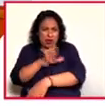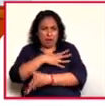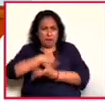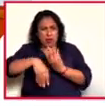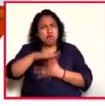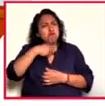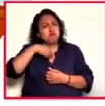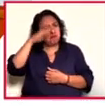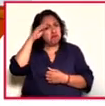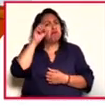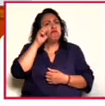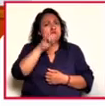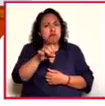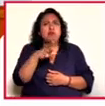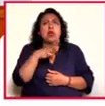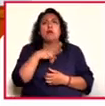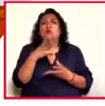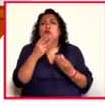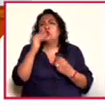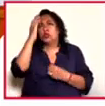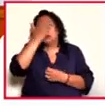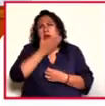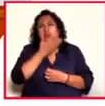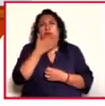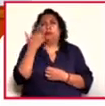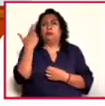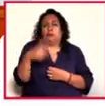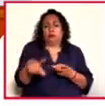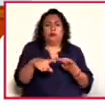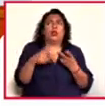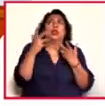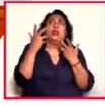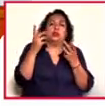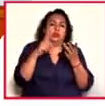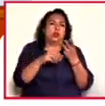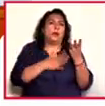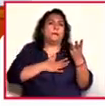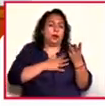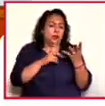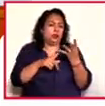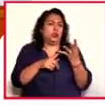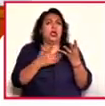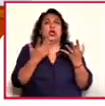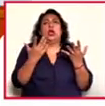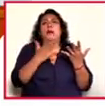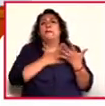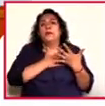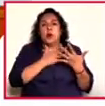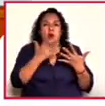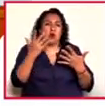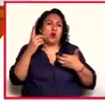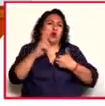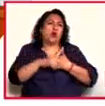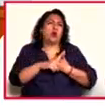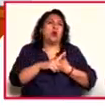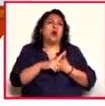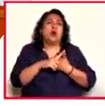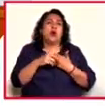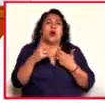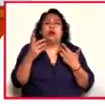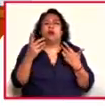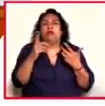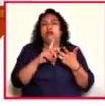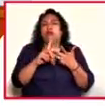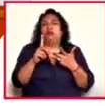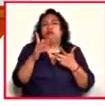hay muchas máscaras, la de la riqueza, la del deseo, la del placer, la del gozo, la del amor, la de la mutación, la de la